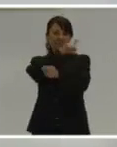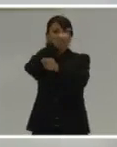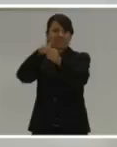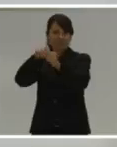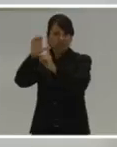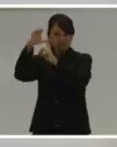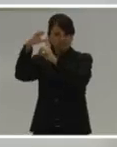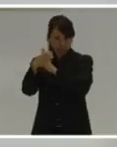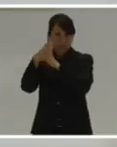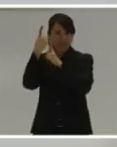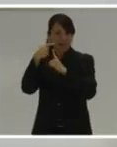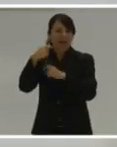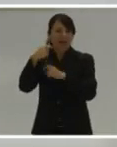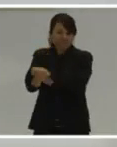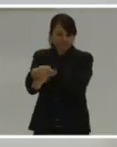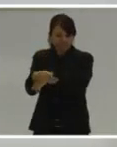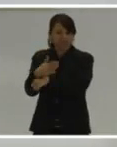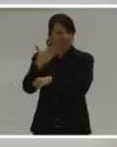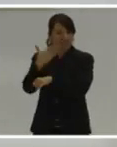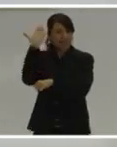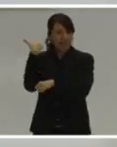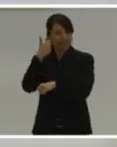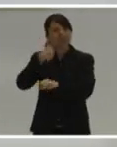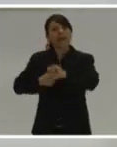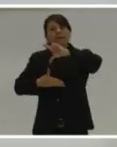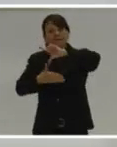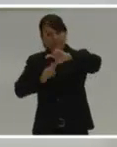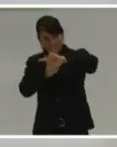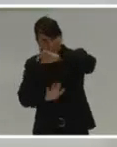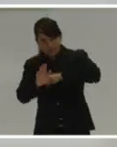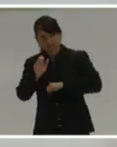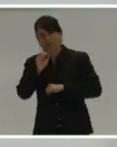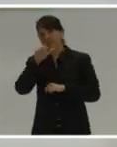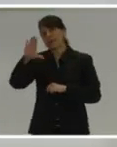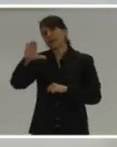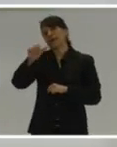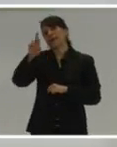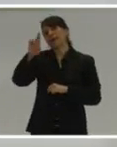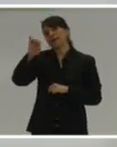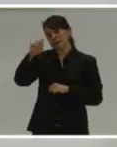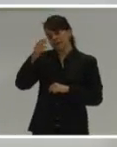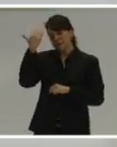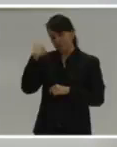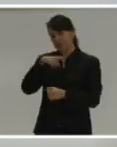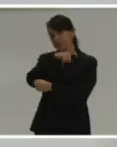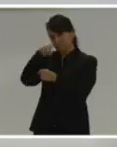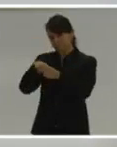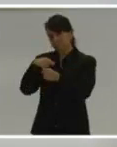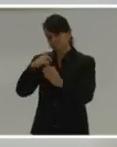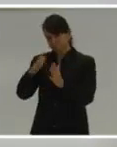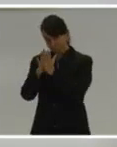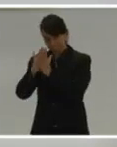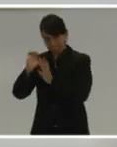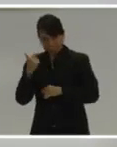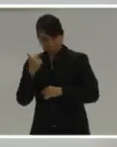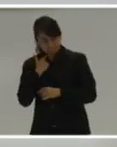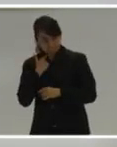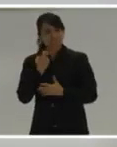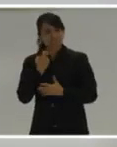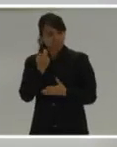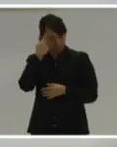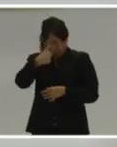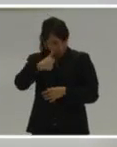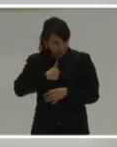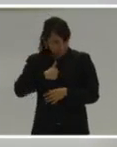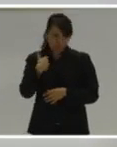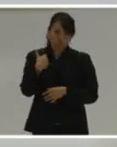de América Latina y el Caribe, es un grato honor el compartir con ustedes